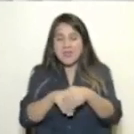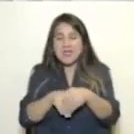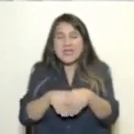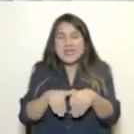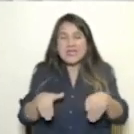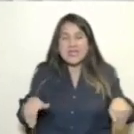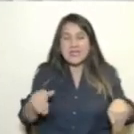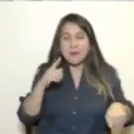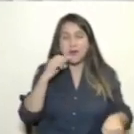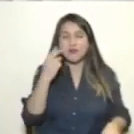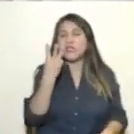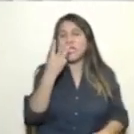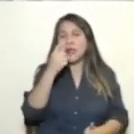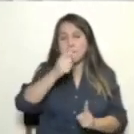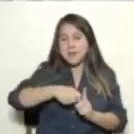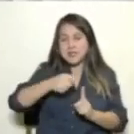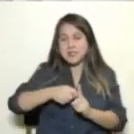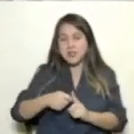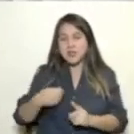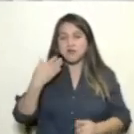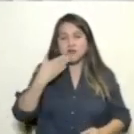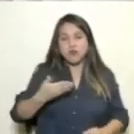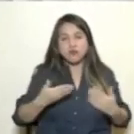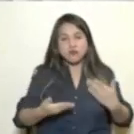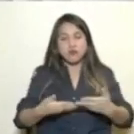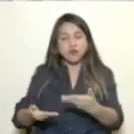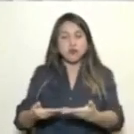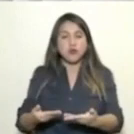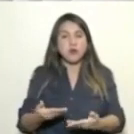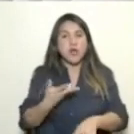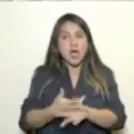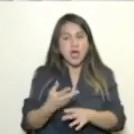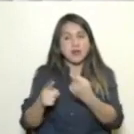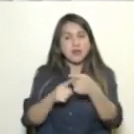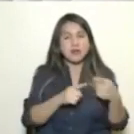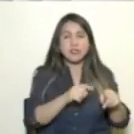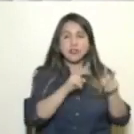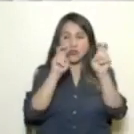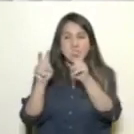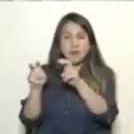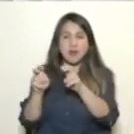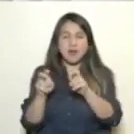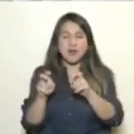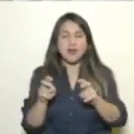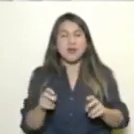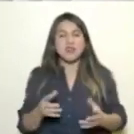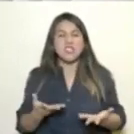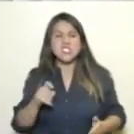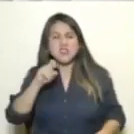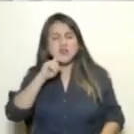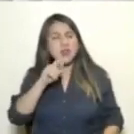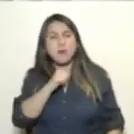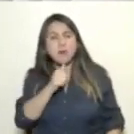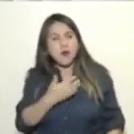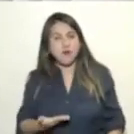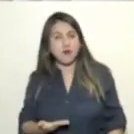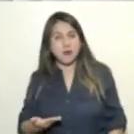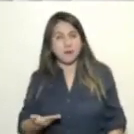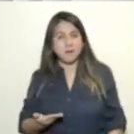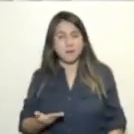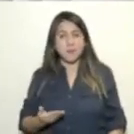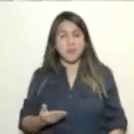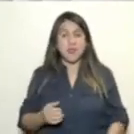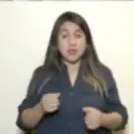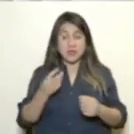que era por 3 meses, hay un conjunto de temas que le definen la línea de pobreza que usted puede prescindir en